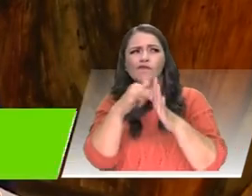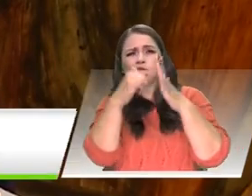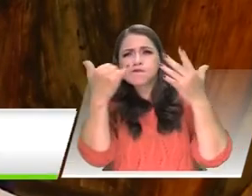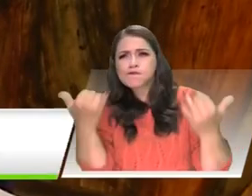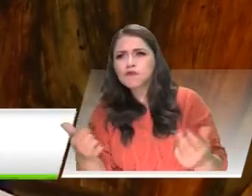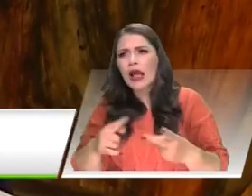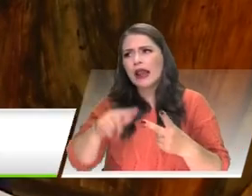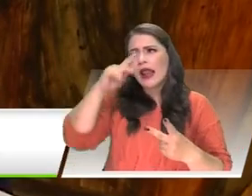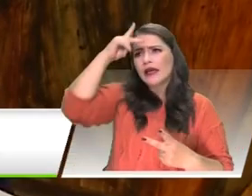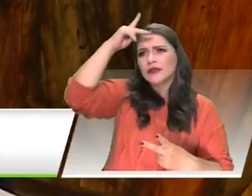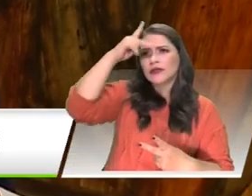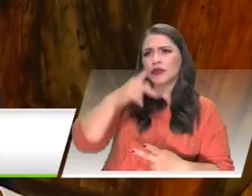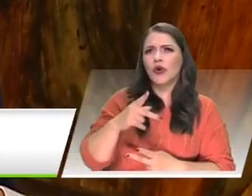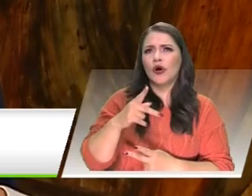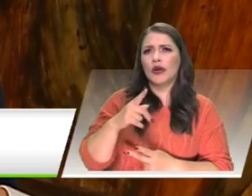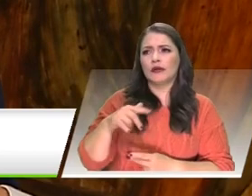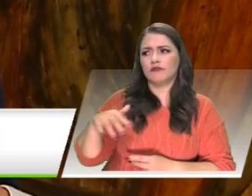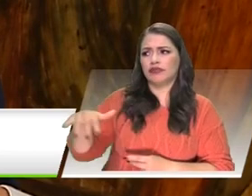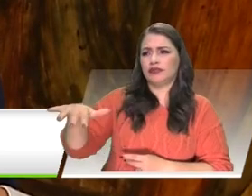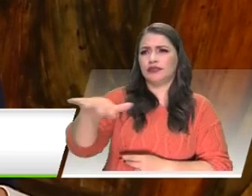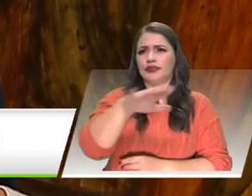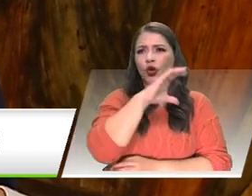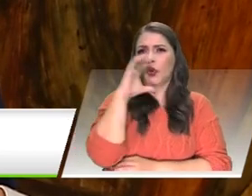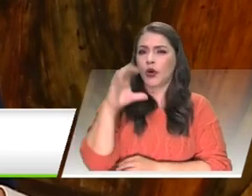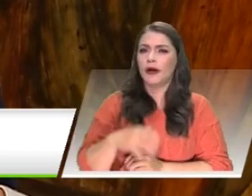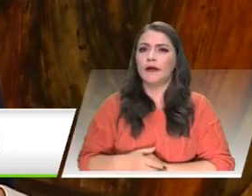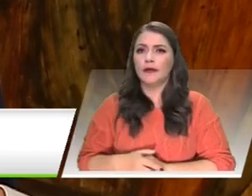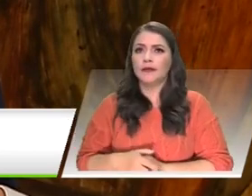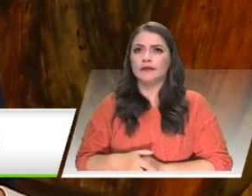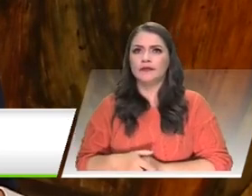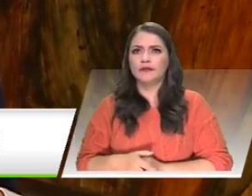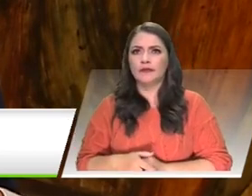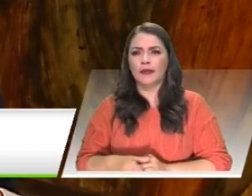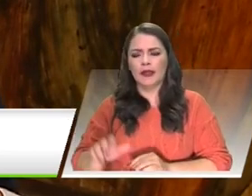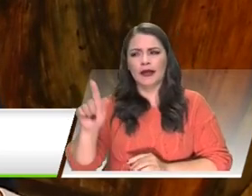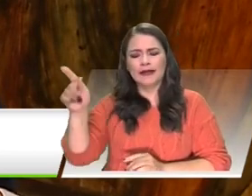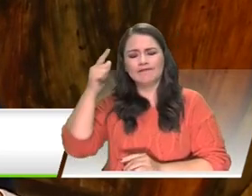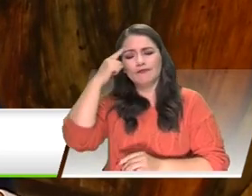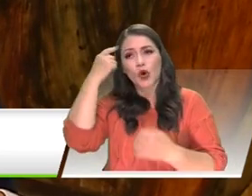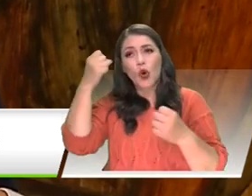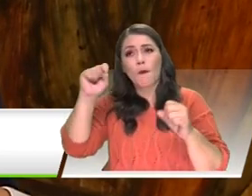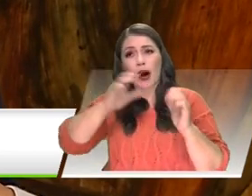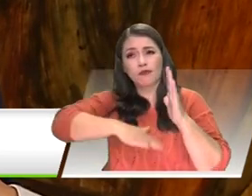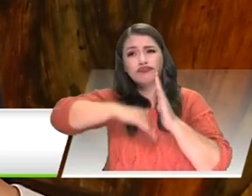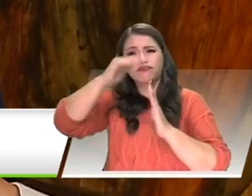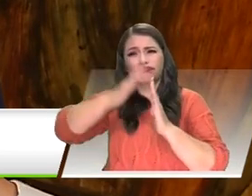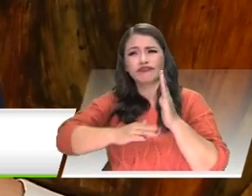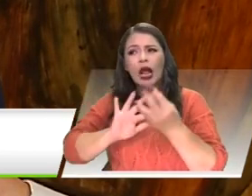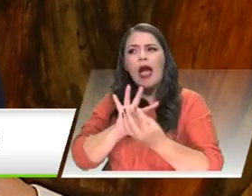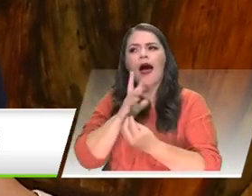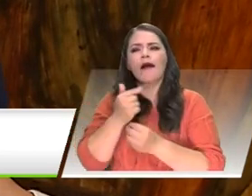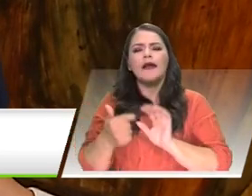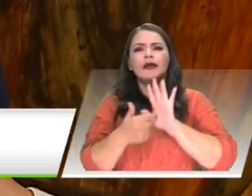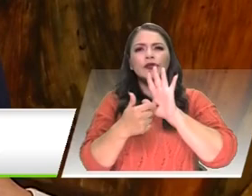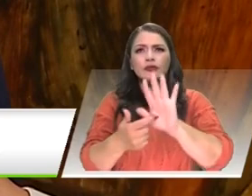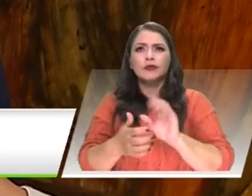más han marcado a nuestra nación, se convirtieron en el eje de sus preocupaciones y todos esos